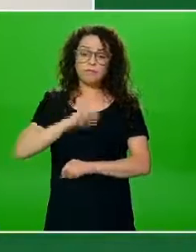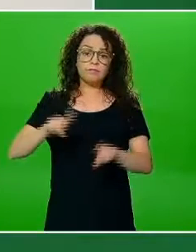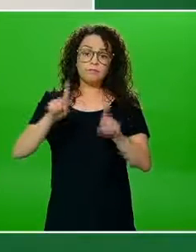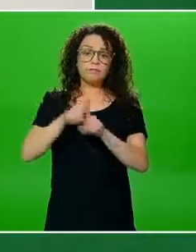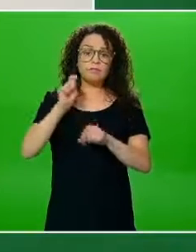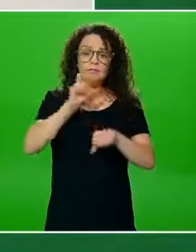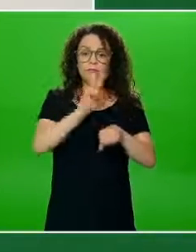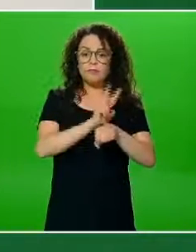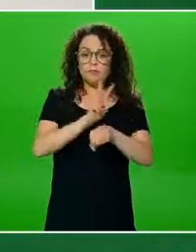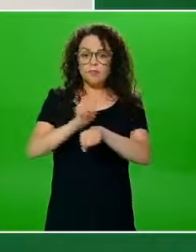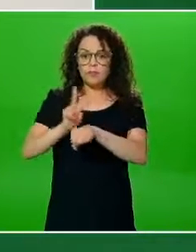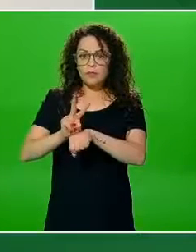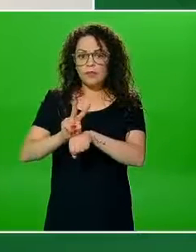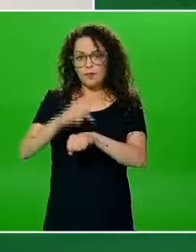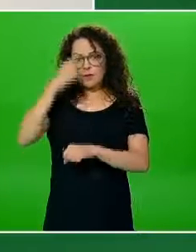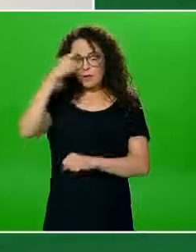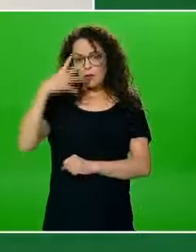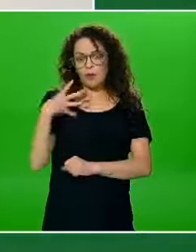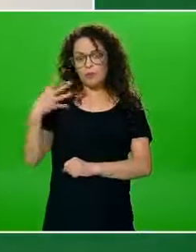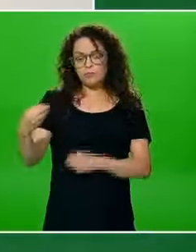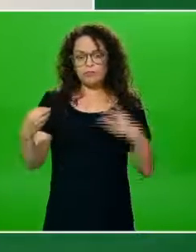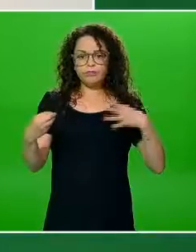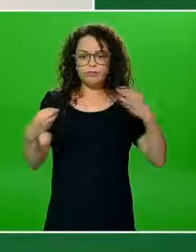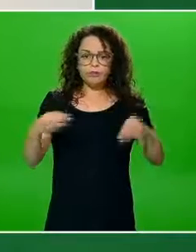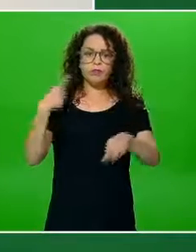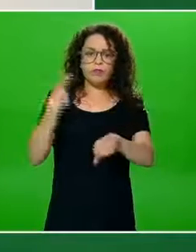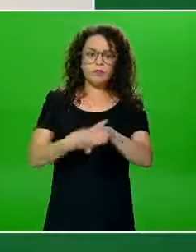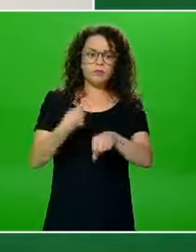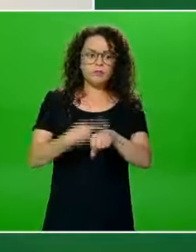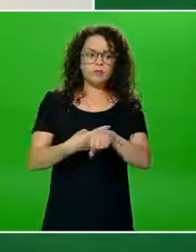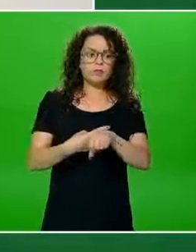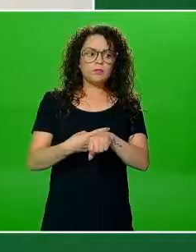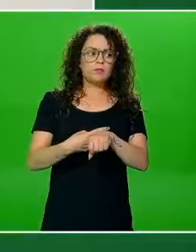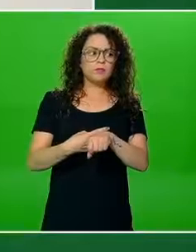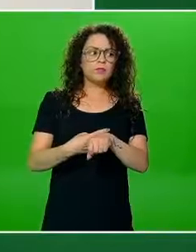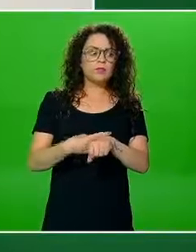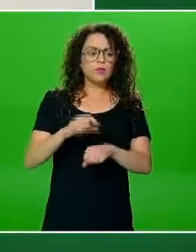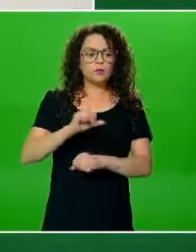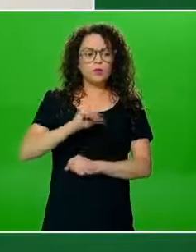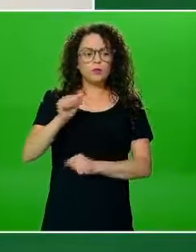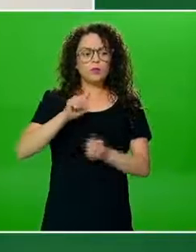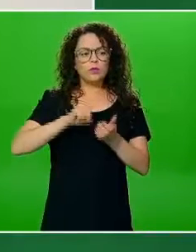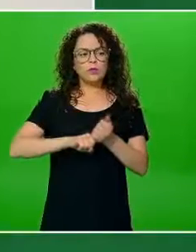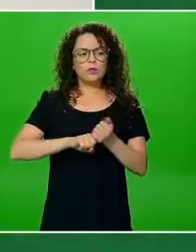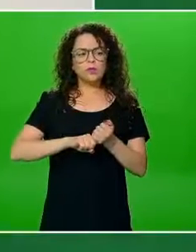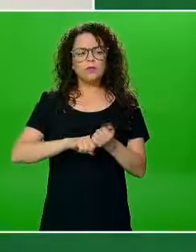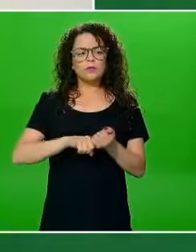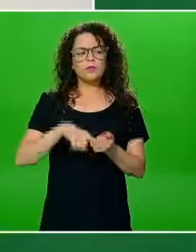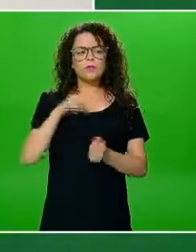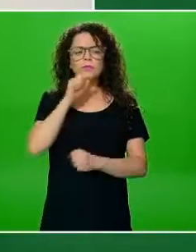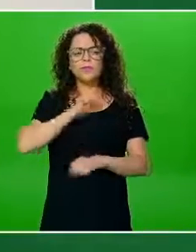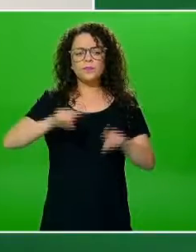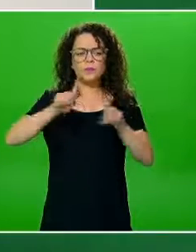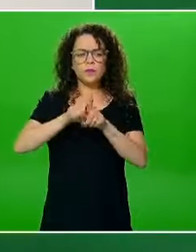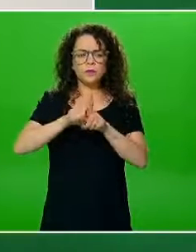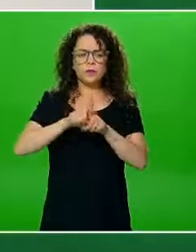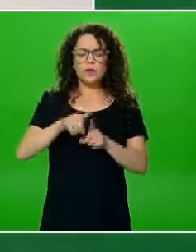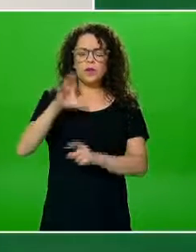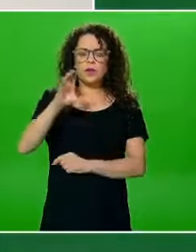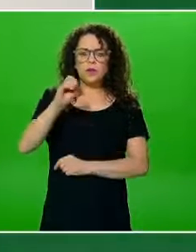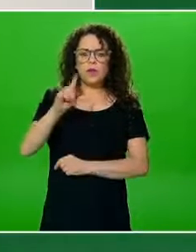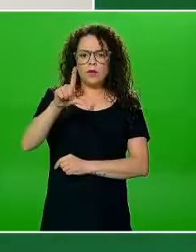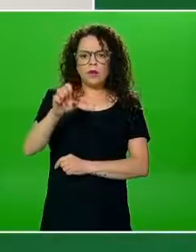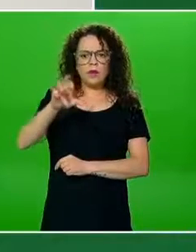la vigilancia epidemiológica de las enfermedades diarreicas agudas. Nos encargamos de realizar la vigilancia de enfermedades como el